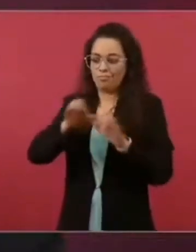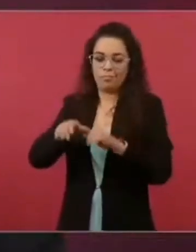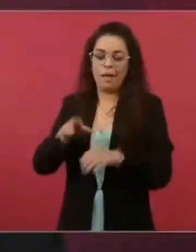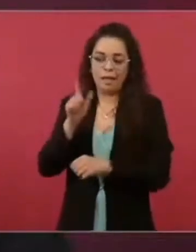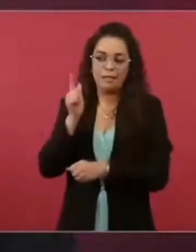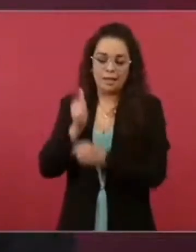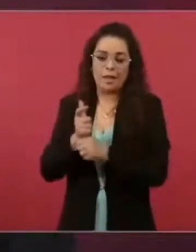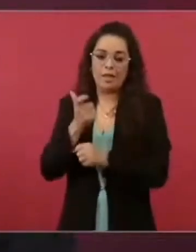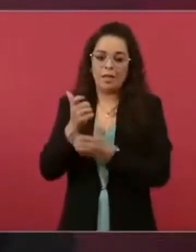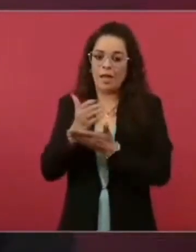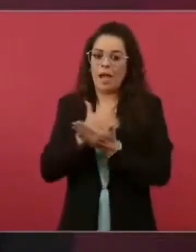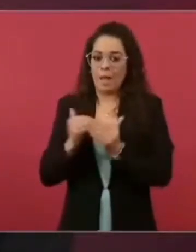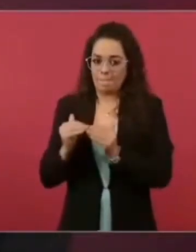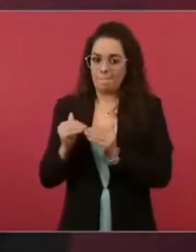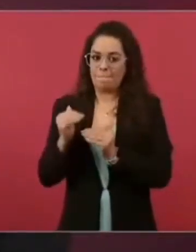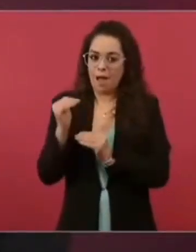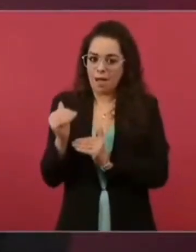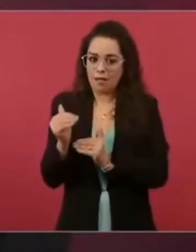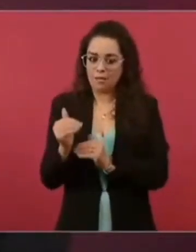Antes